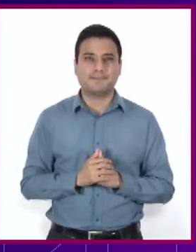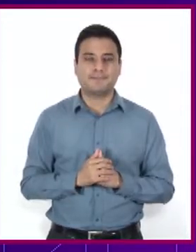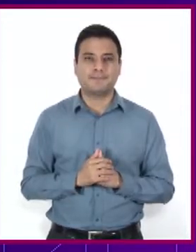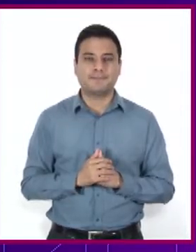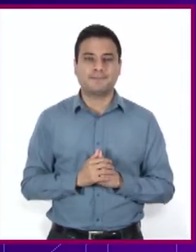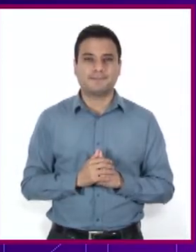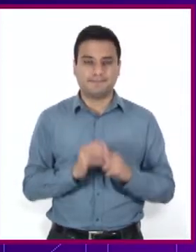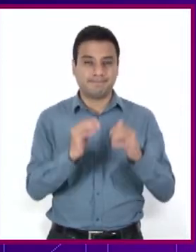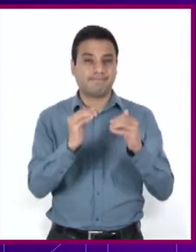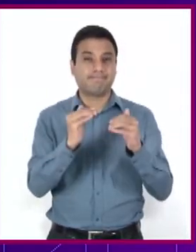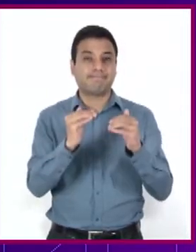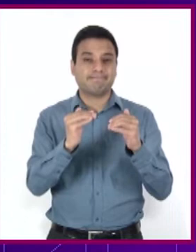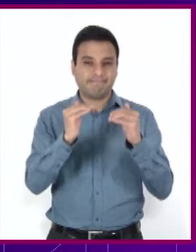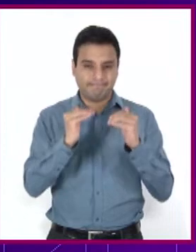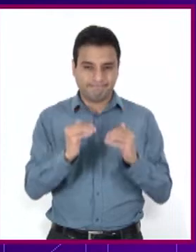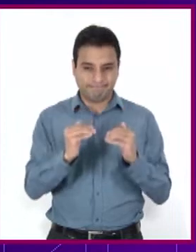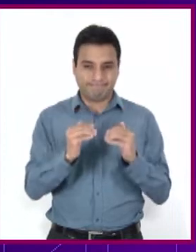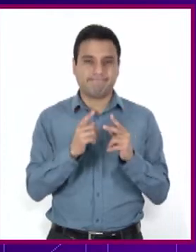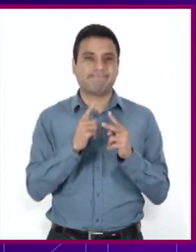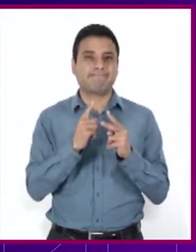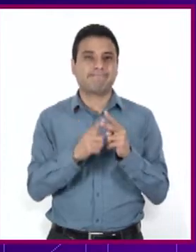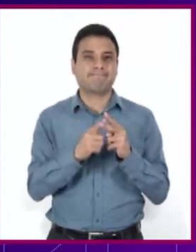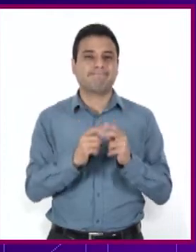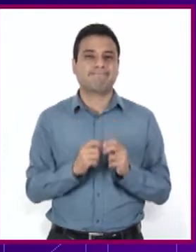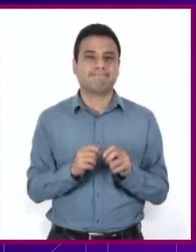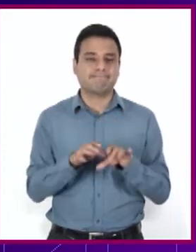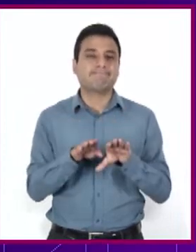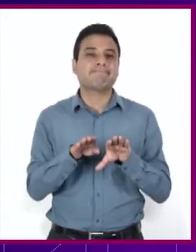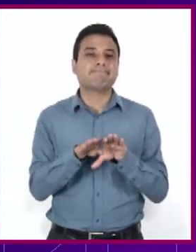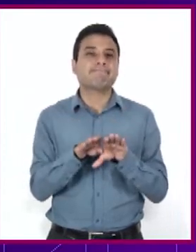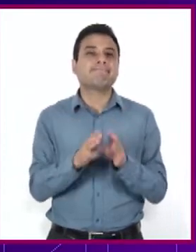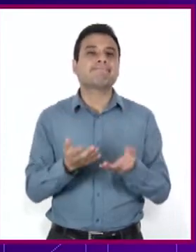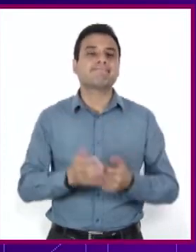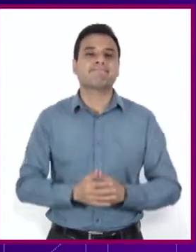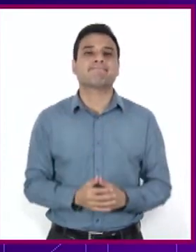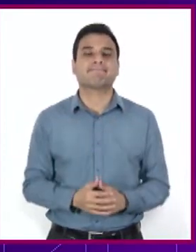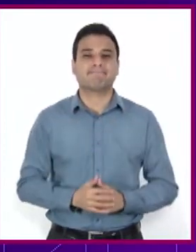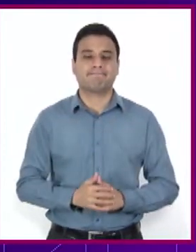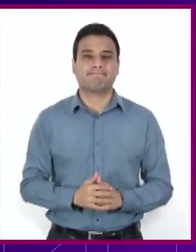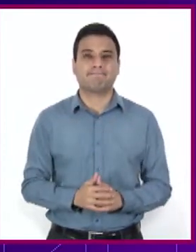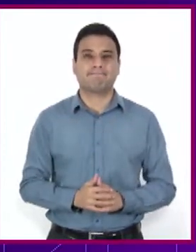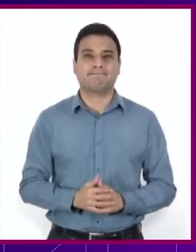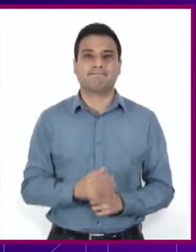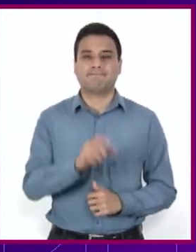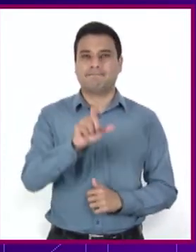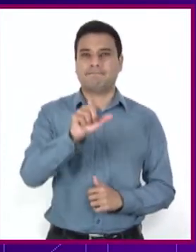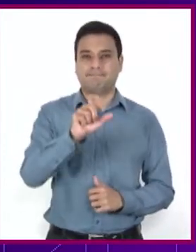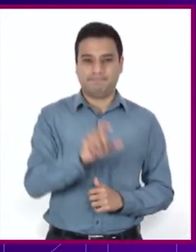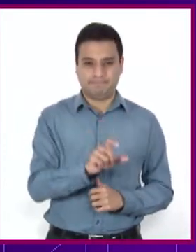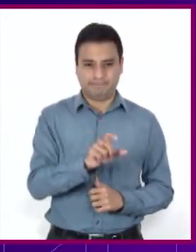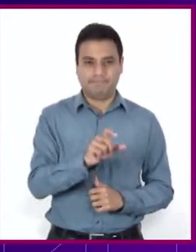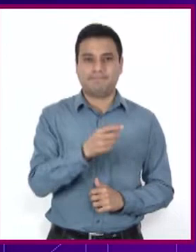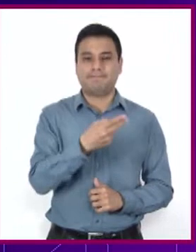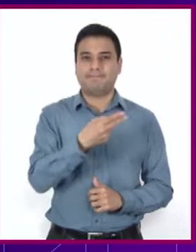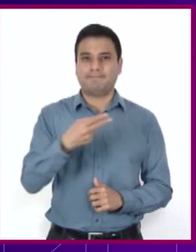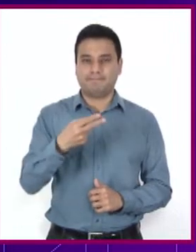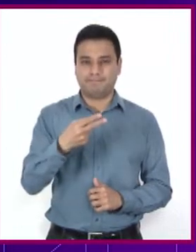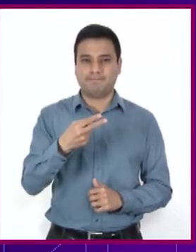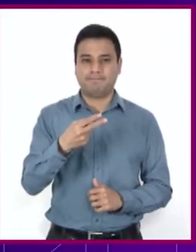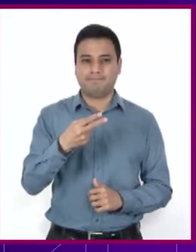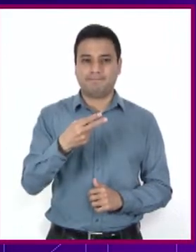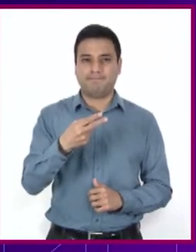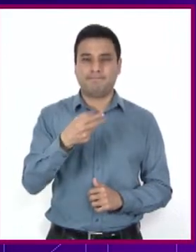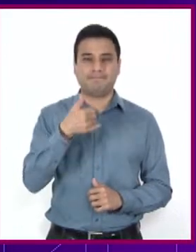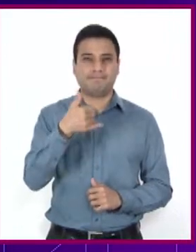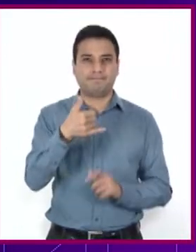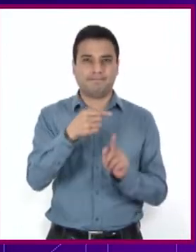expresión para calcular la primera magnitud de una proporcionalidad directa, X es igual a la segunda magnitud Y entre